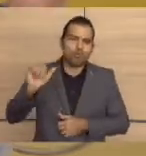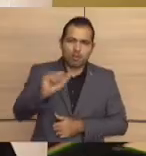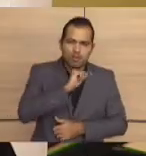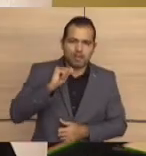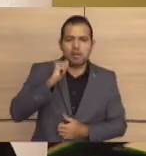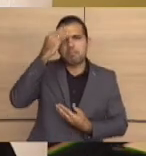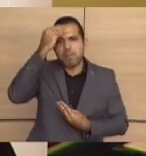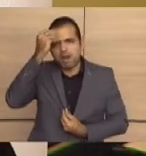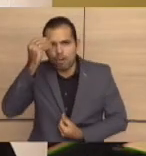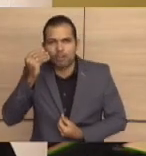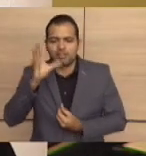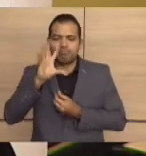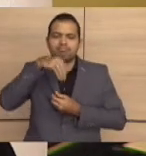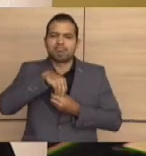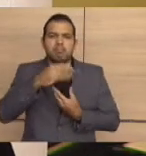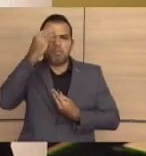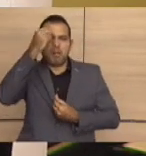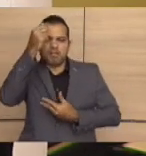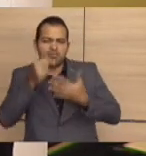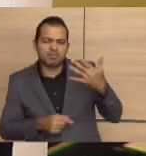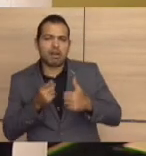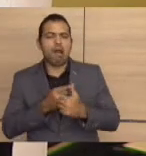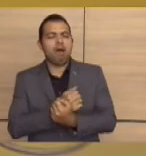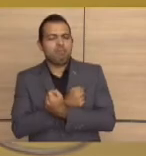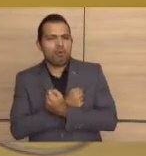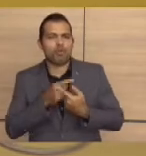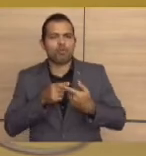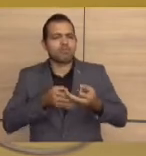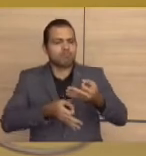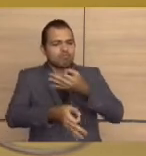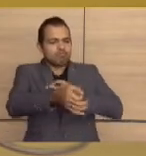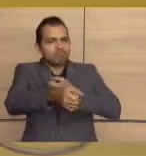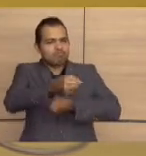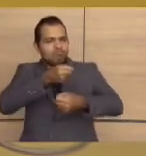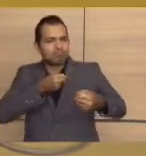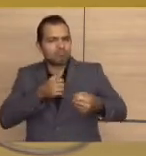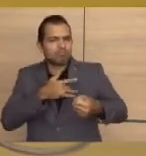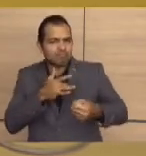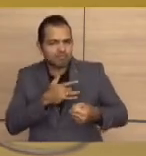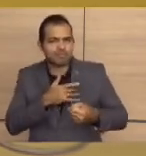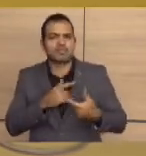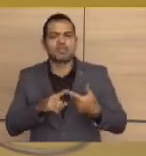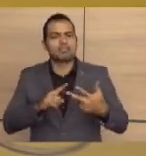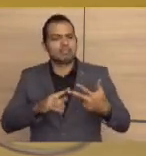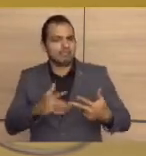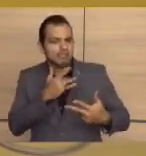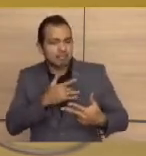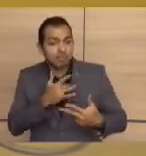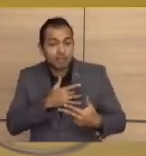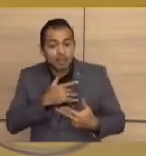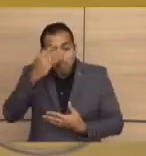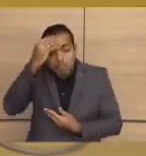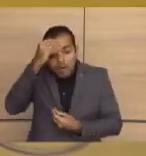la empatía, el amor, los sentimientos, esos son los valores que van a ayudar a salvar nuestra